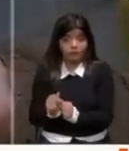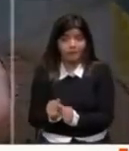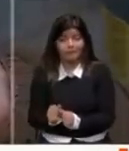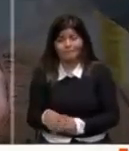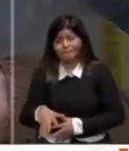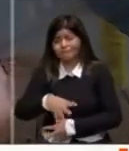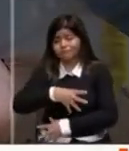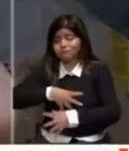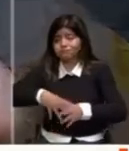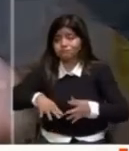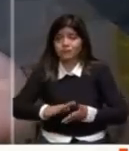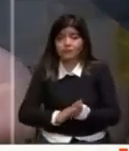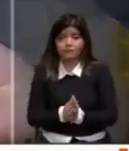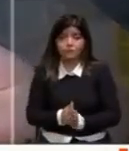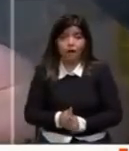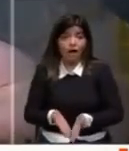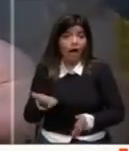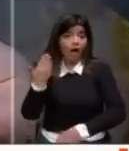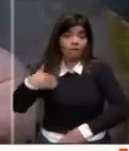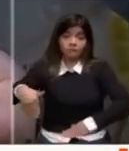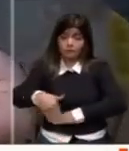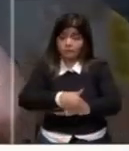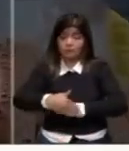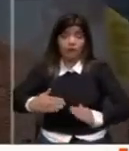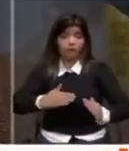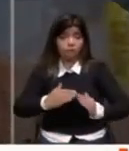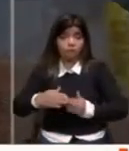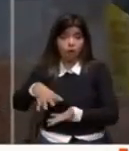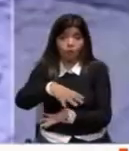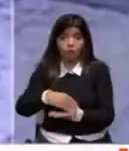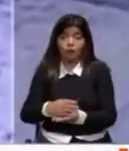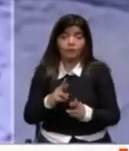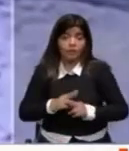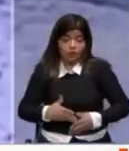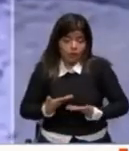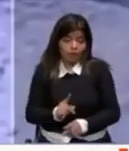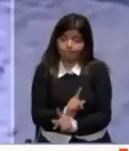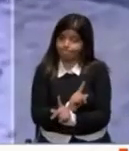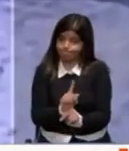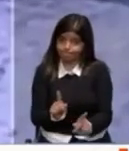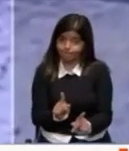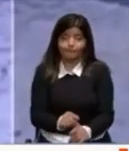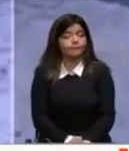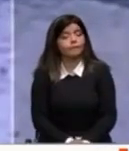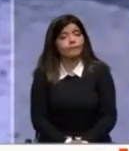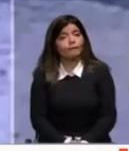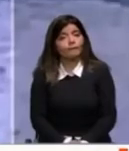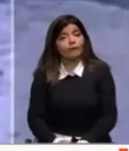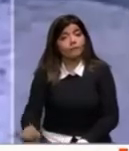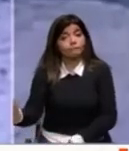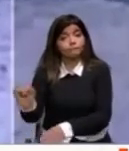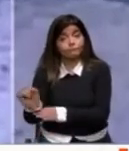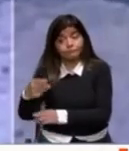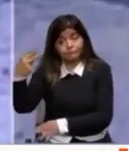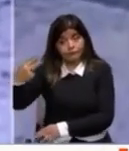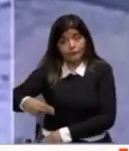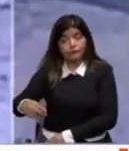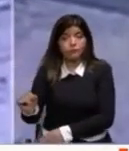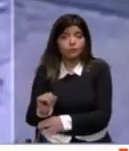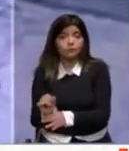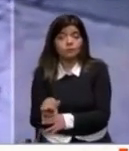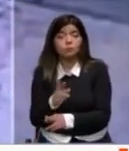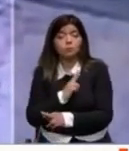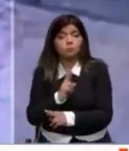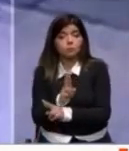todo. Esto era un barrio tranquilo. Ahora ya no lo es. El conductor de la camioneta, con una aparente